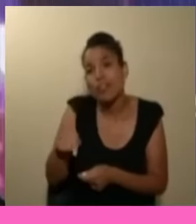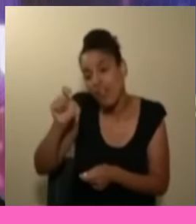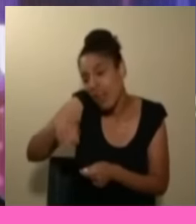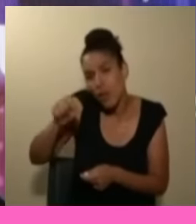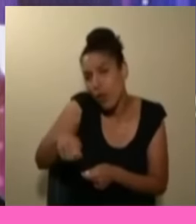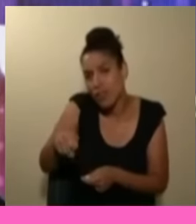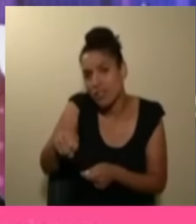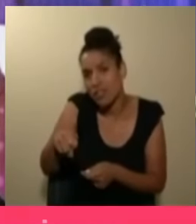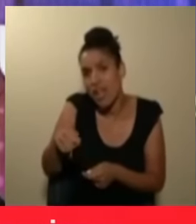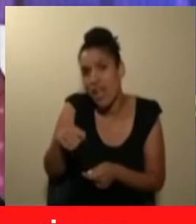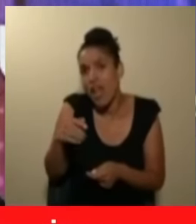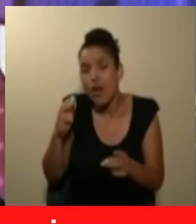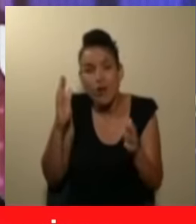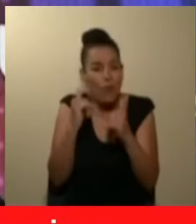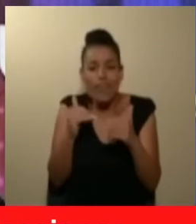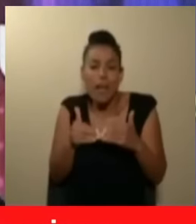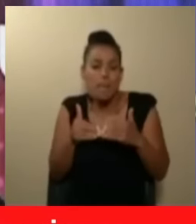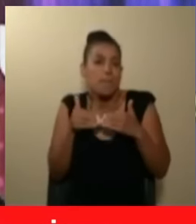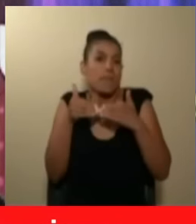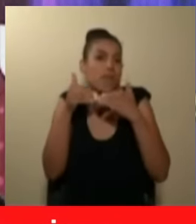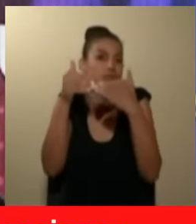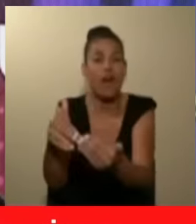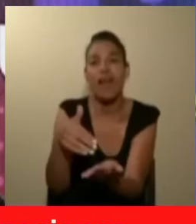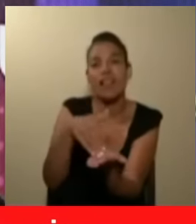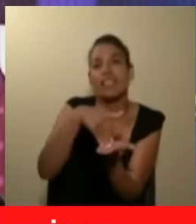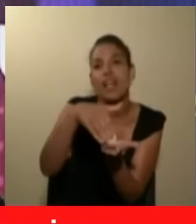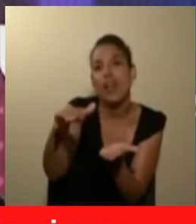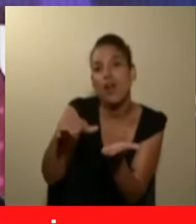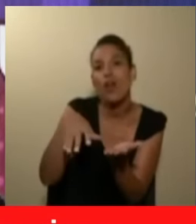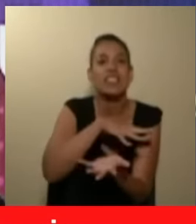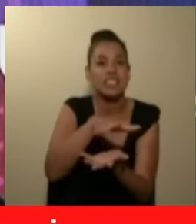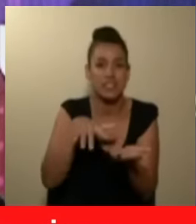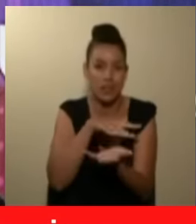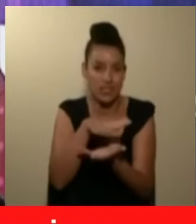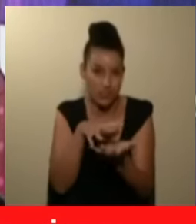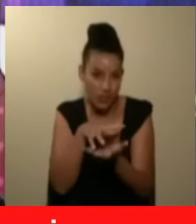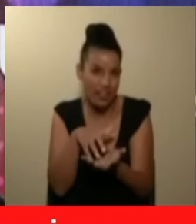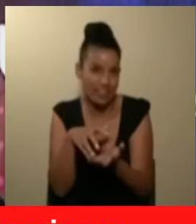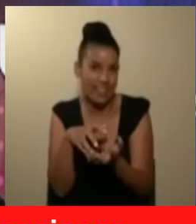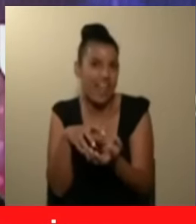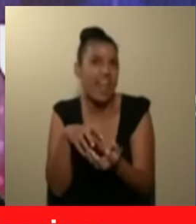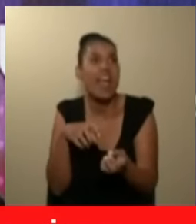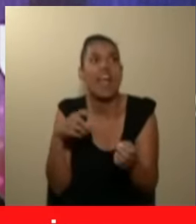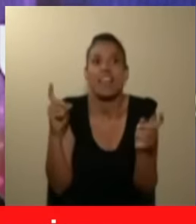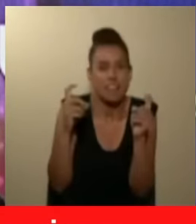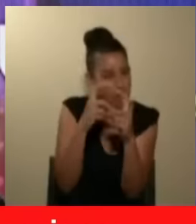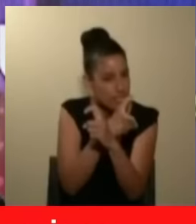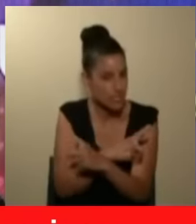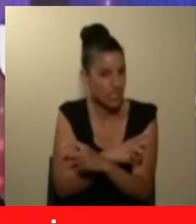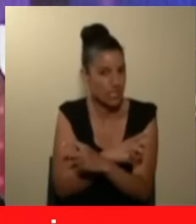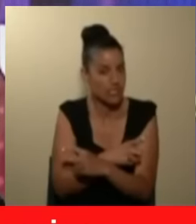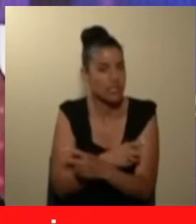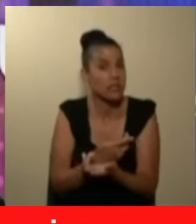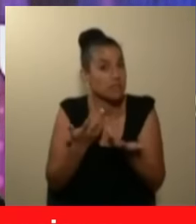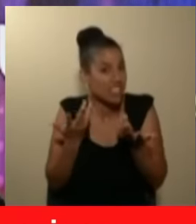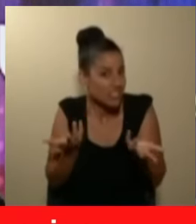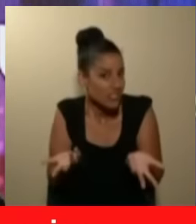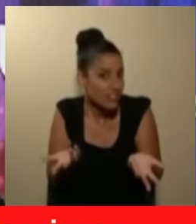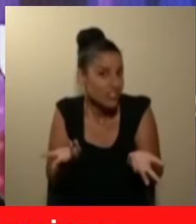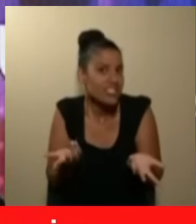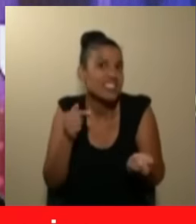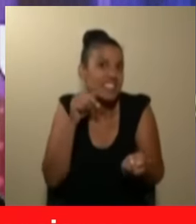la chance de prorrogar el desalojo en situaciones apremiantes. Así que tampoco eso rige